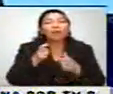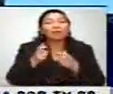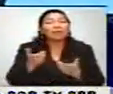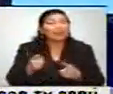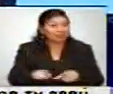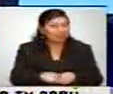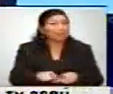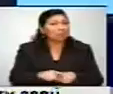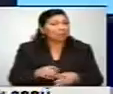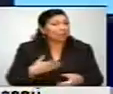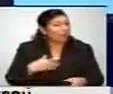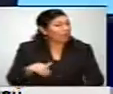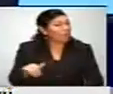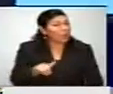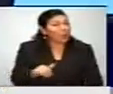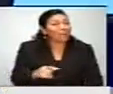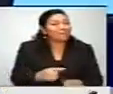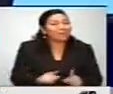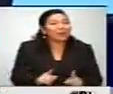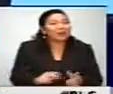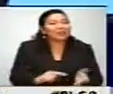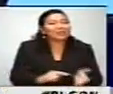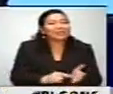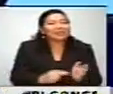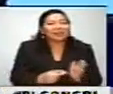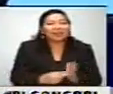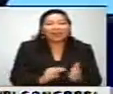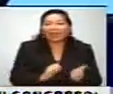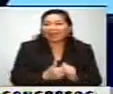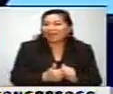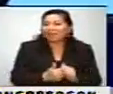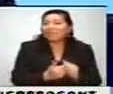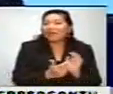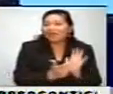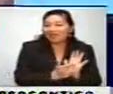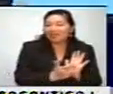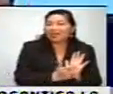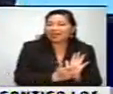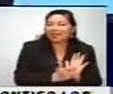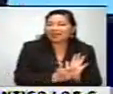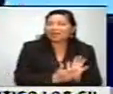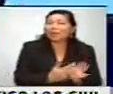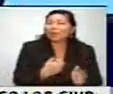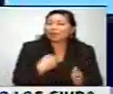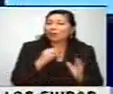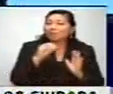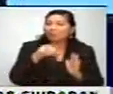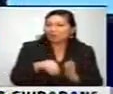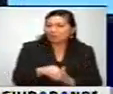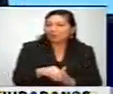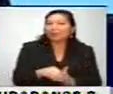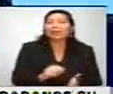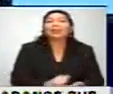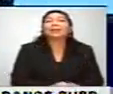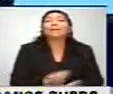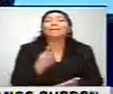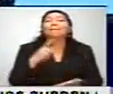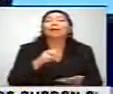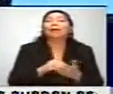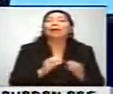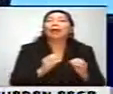ejecutivas, también podemos hacer lo mismo, pero eso sí significa un cambio a la ley orgánica. Y yo voy a presentar una propuesta